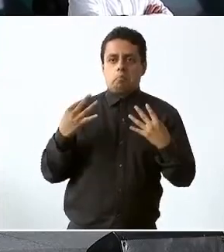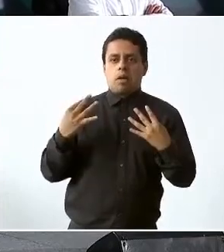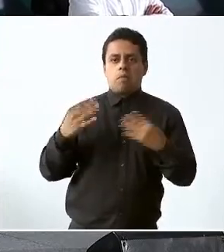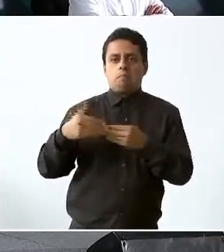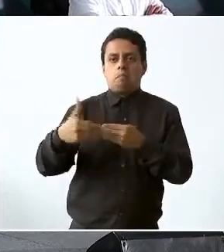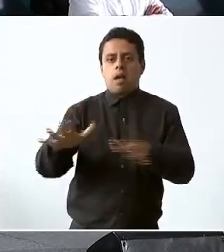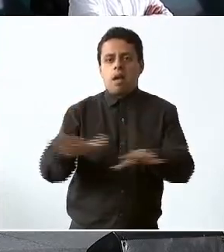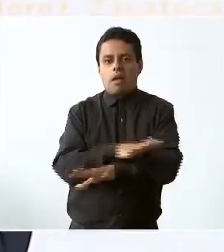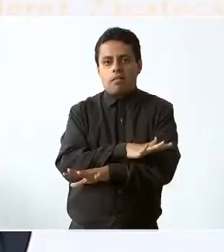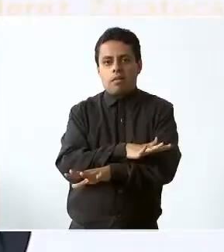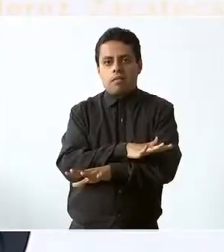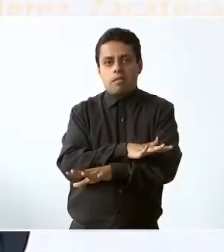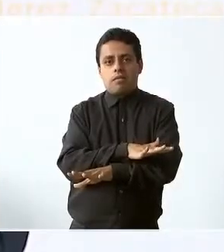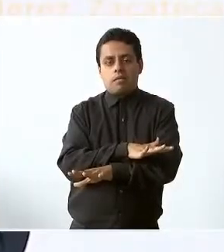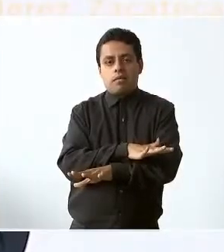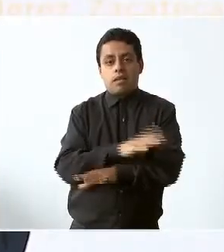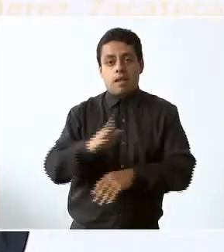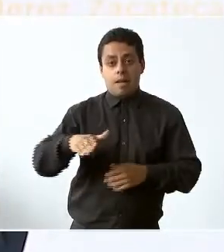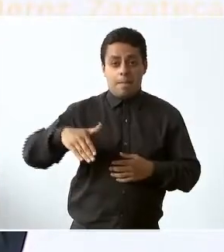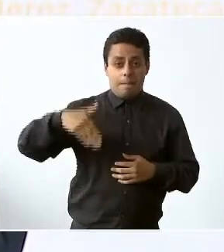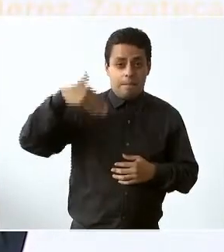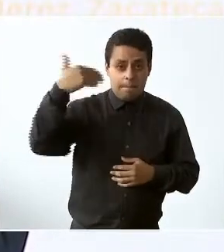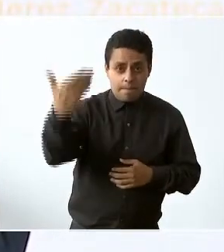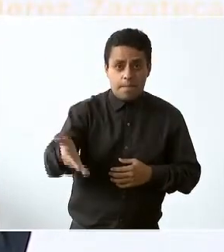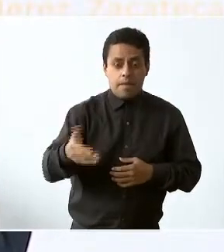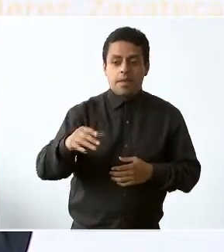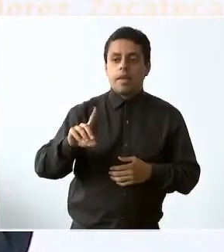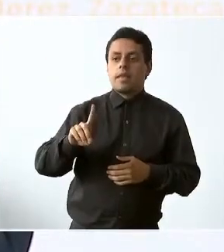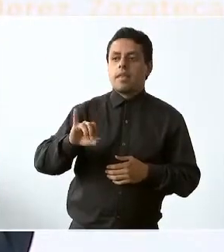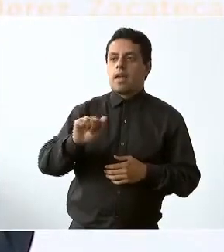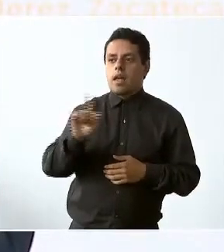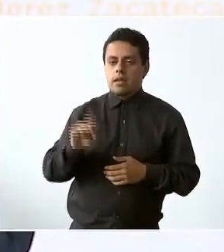La buena época política de Díaz Mirón,